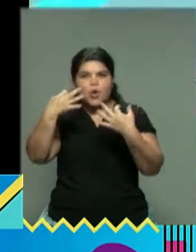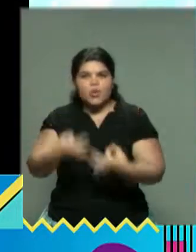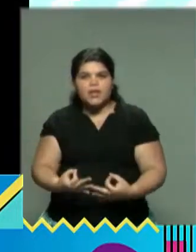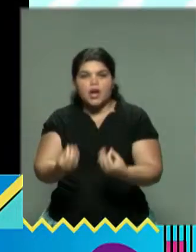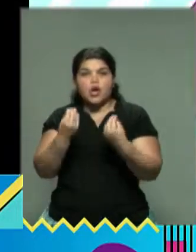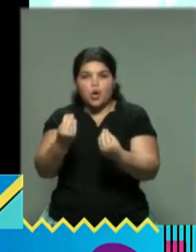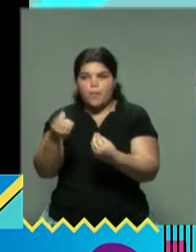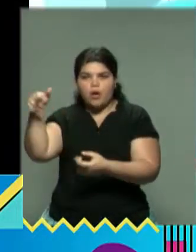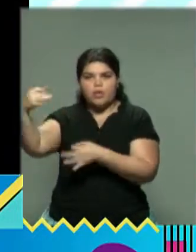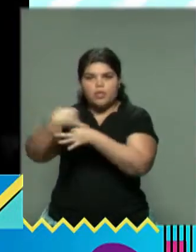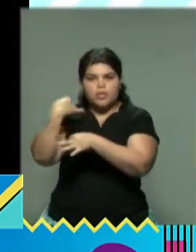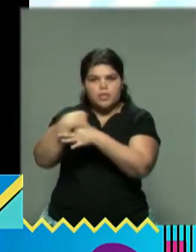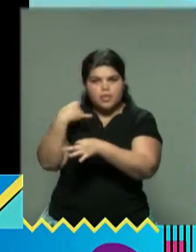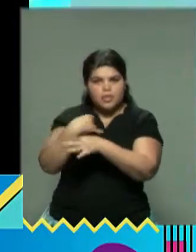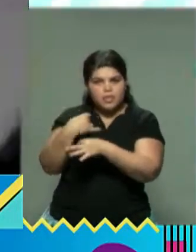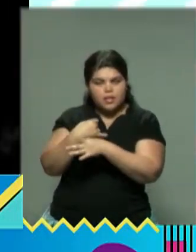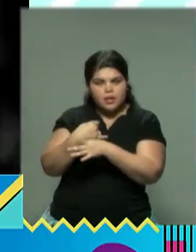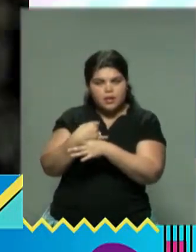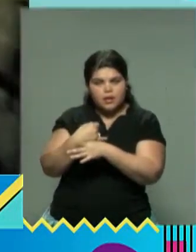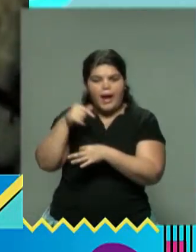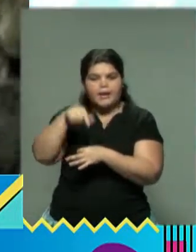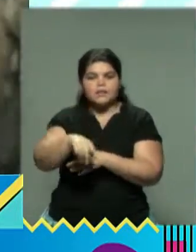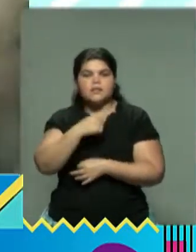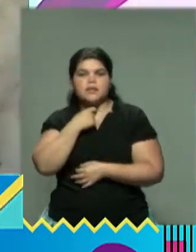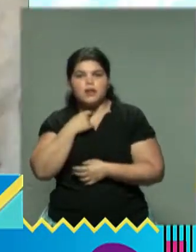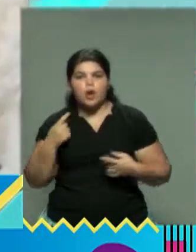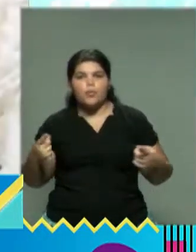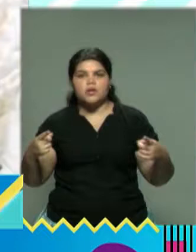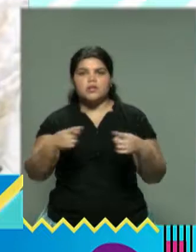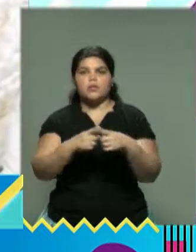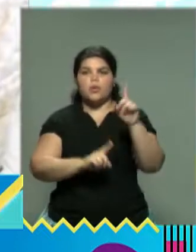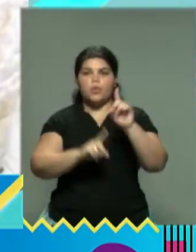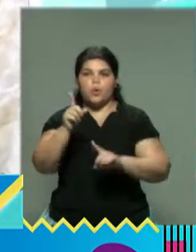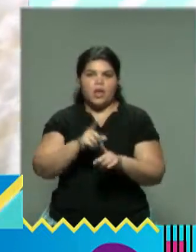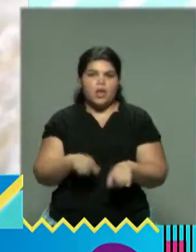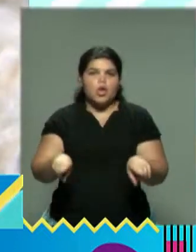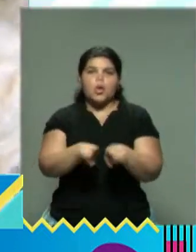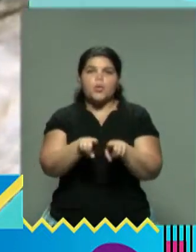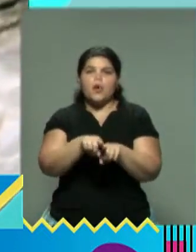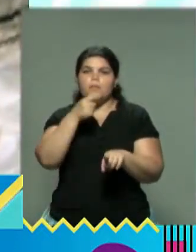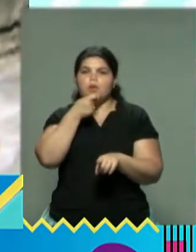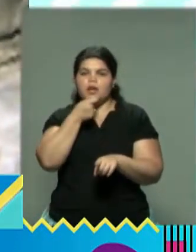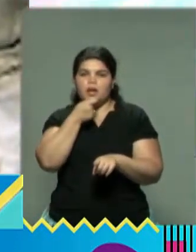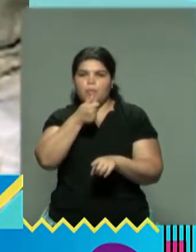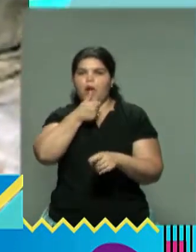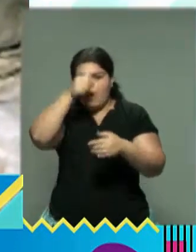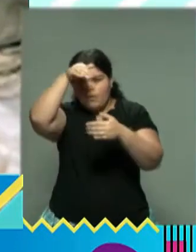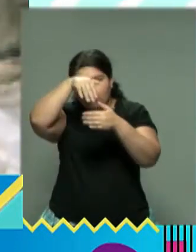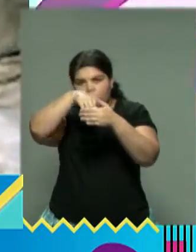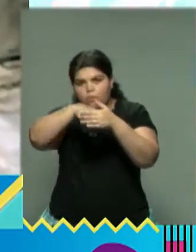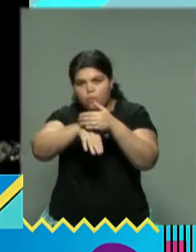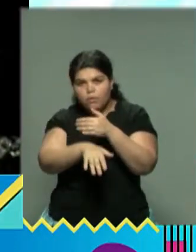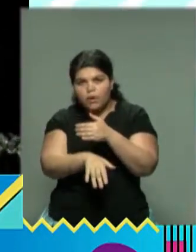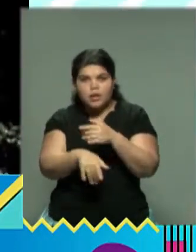se trata es de que todos manejemos un único idioma, como en el buceo. O sea, las señas, o sea, el